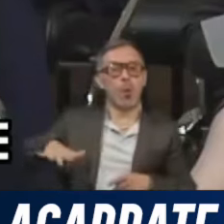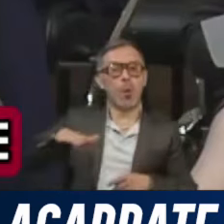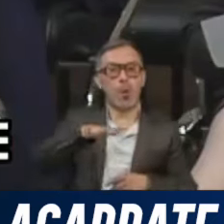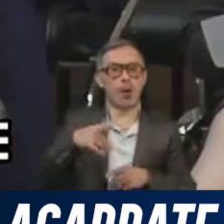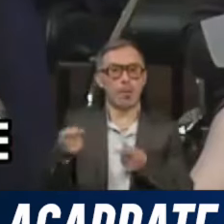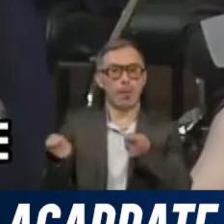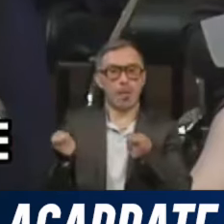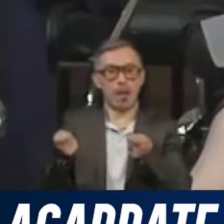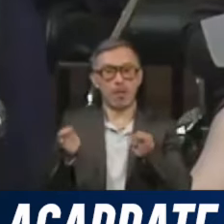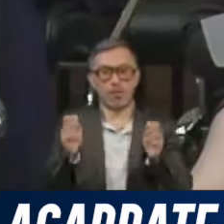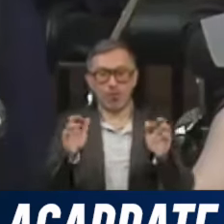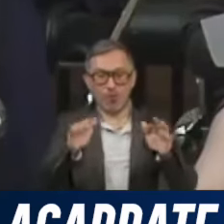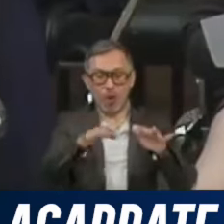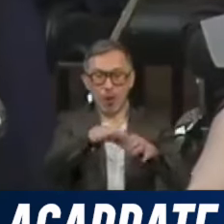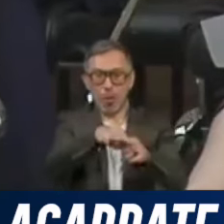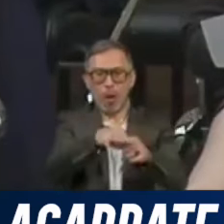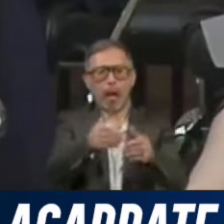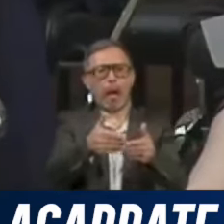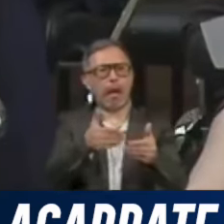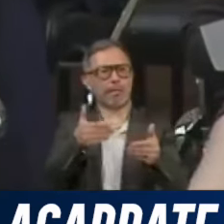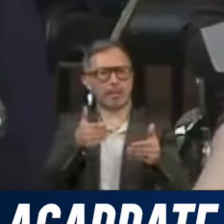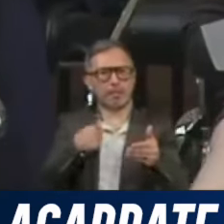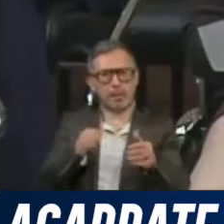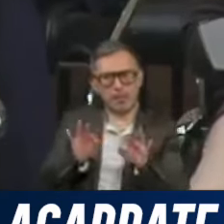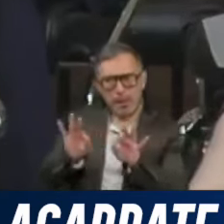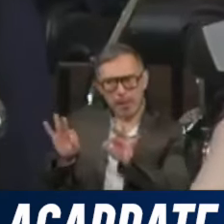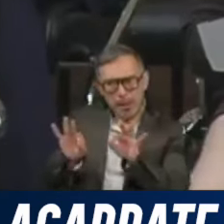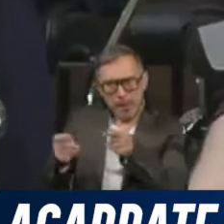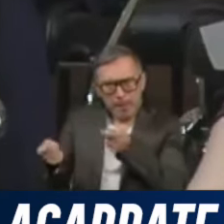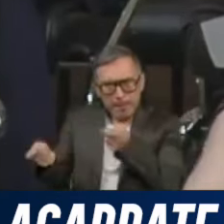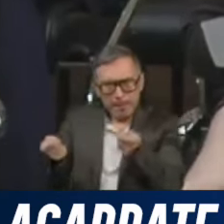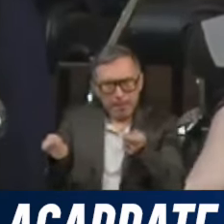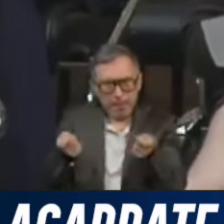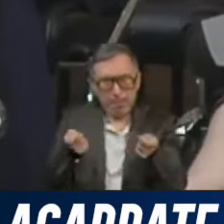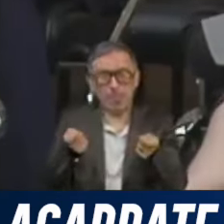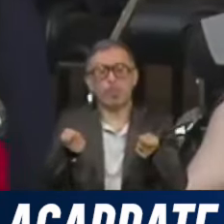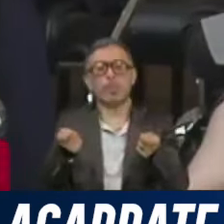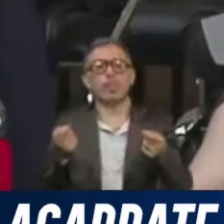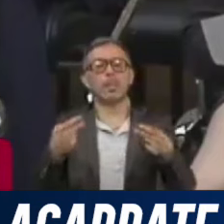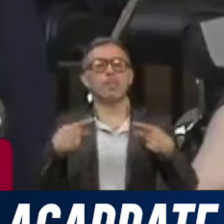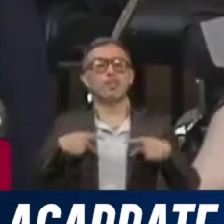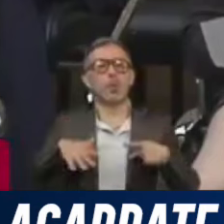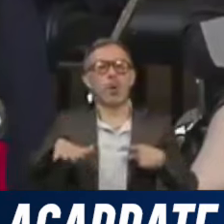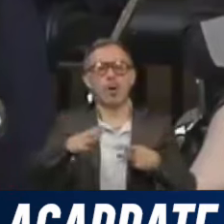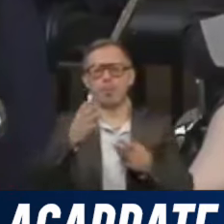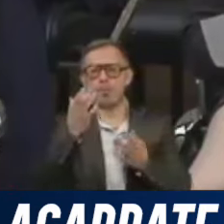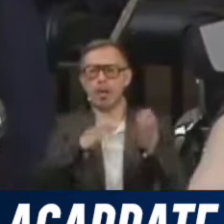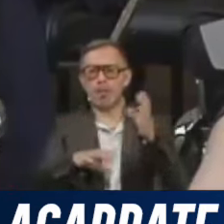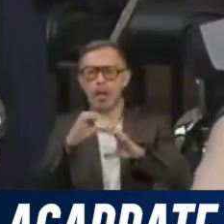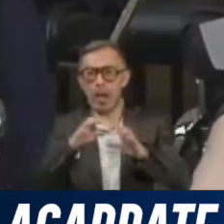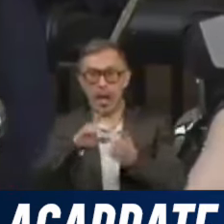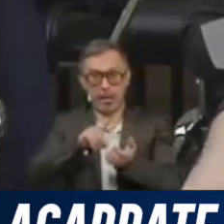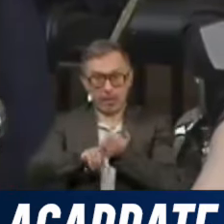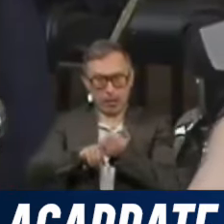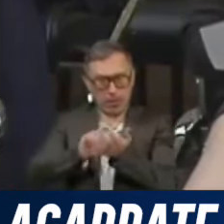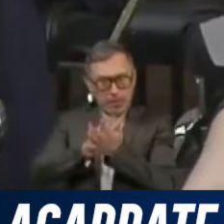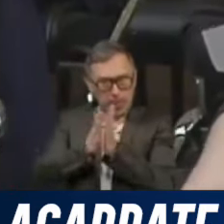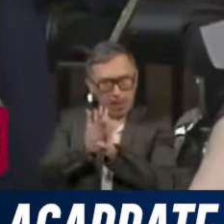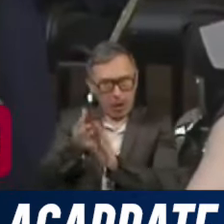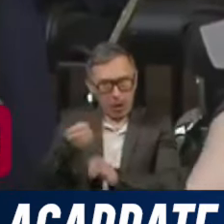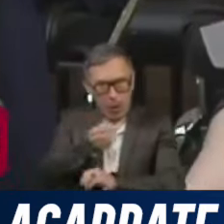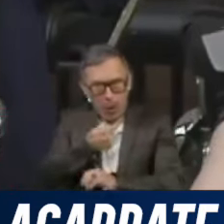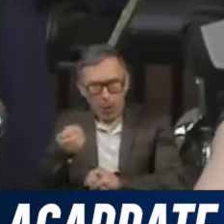de la celebración de los comicios las campañas digitales de desinformación masiva organizada la producción